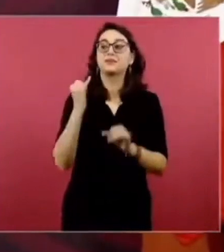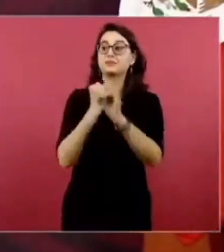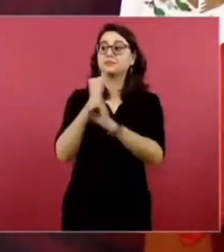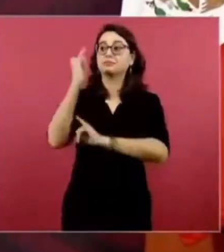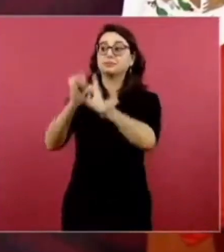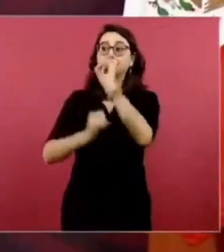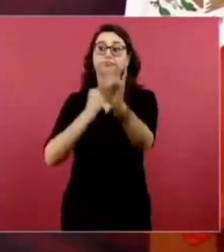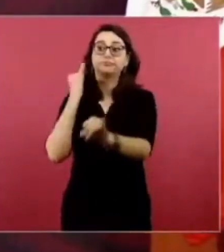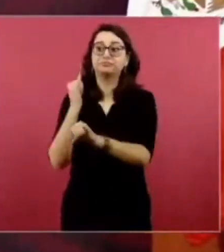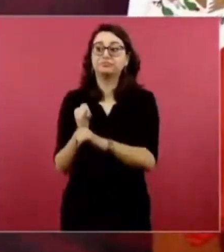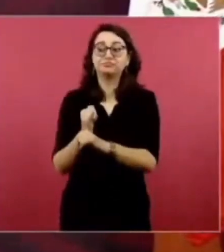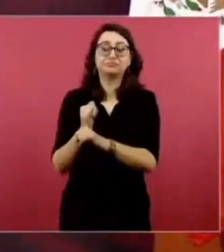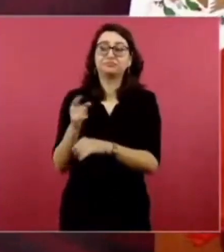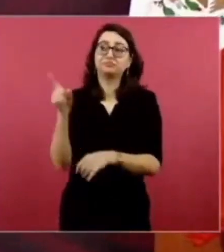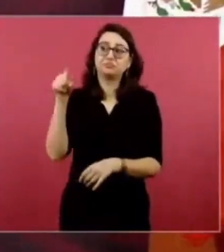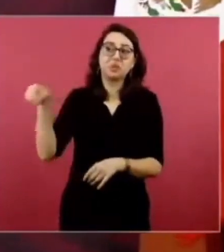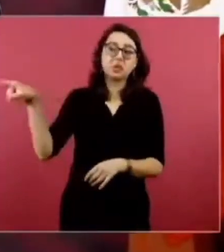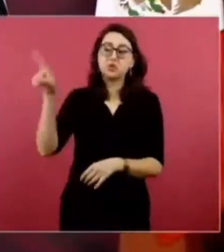Son